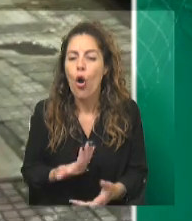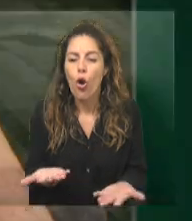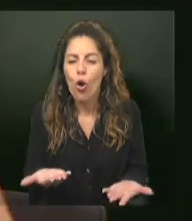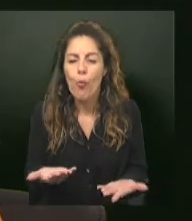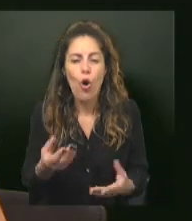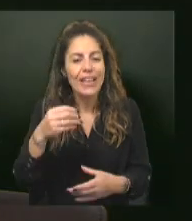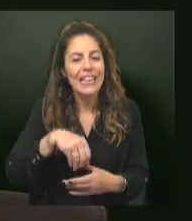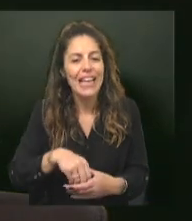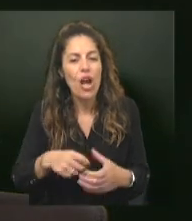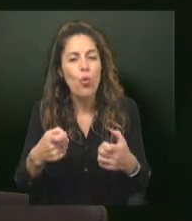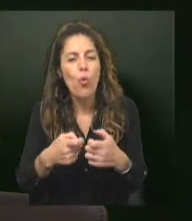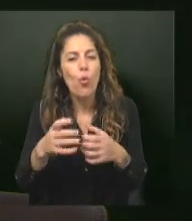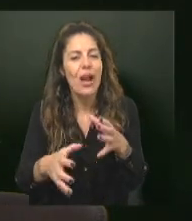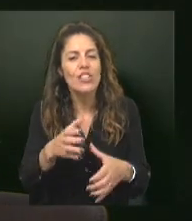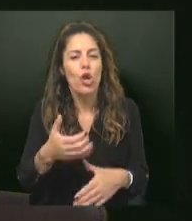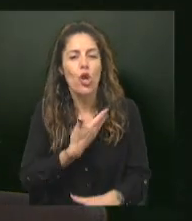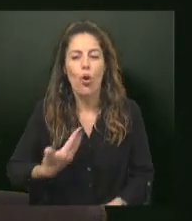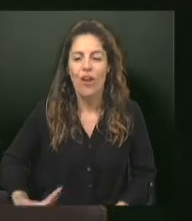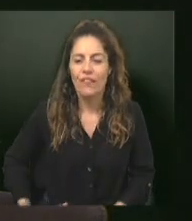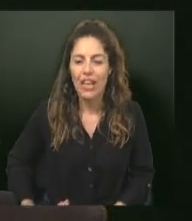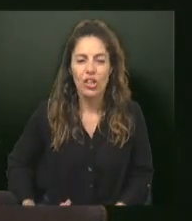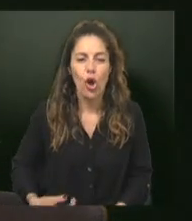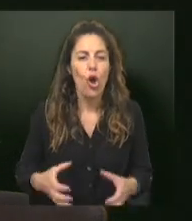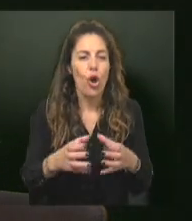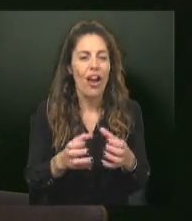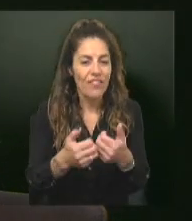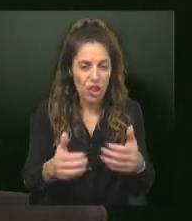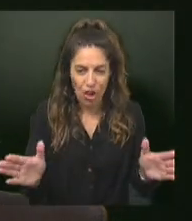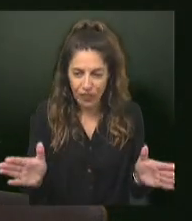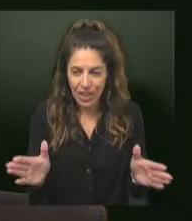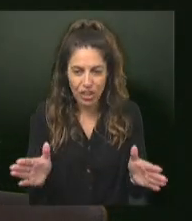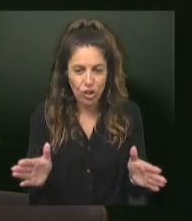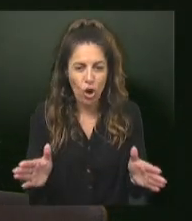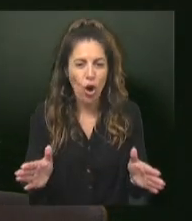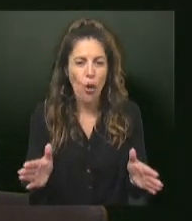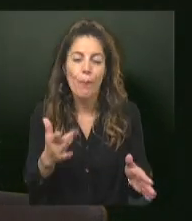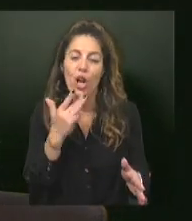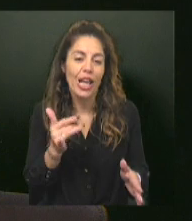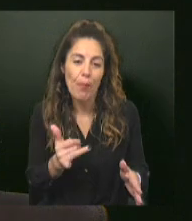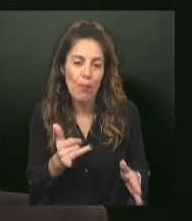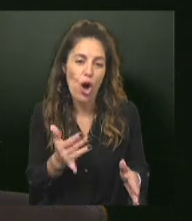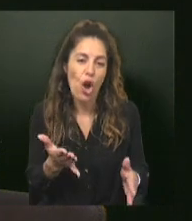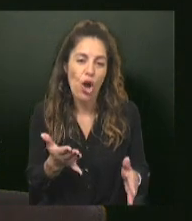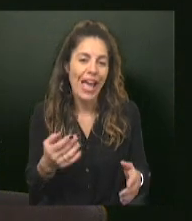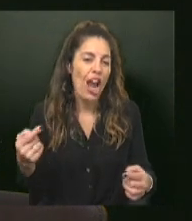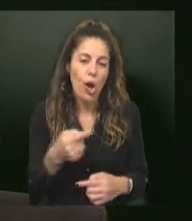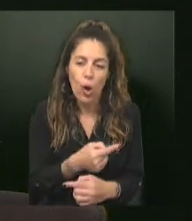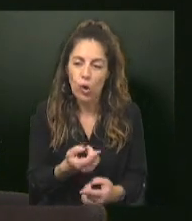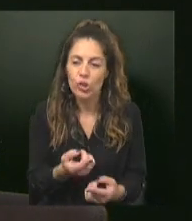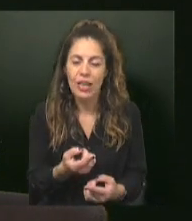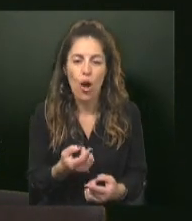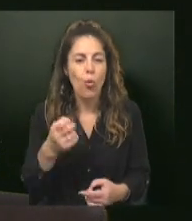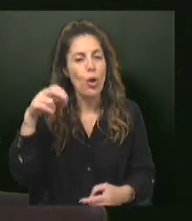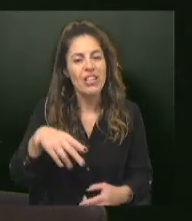coalición en un gobierno con bueno en este caso Cabildo abierto que Que bueno que va eh digamos en contra por una